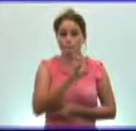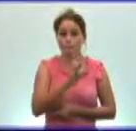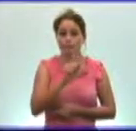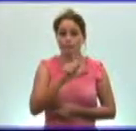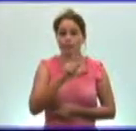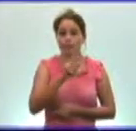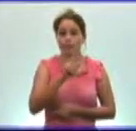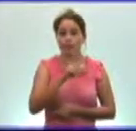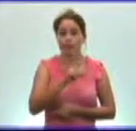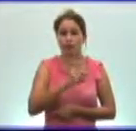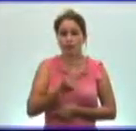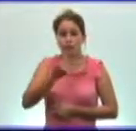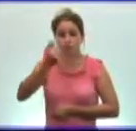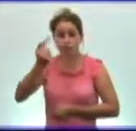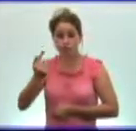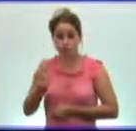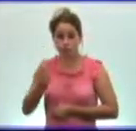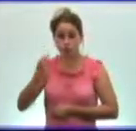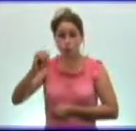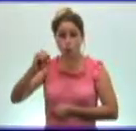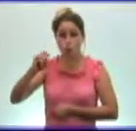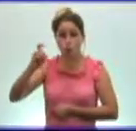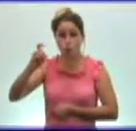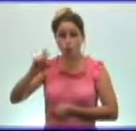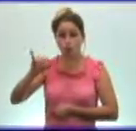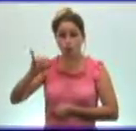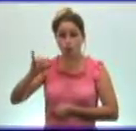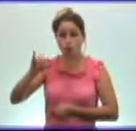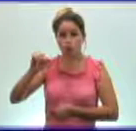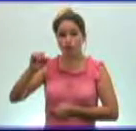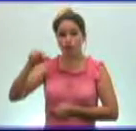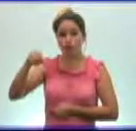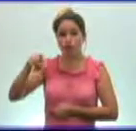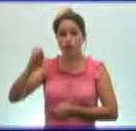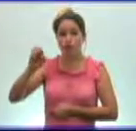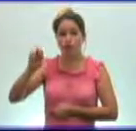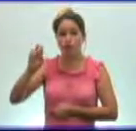nombre, escribimos primero la palabra óxido, después la preposición de y